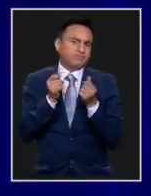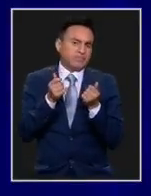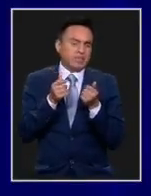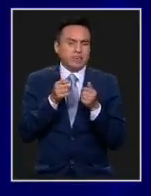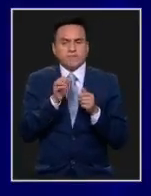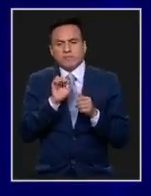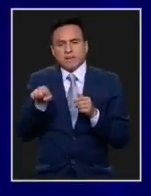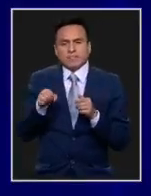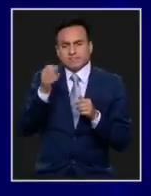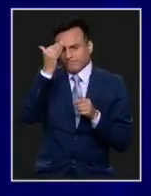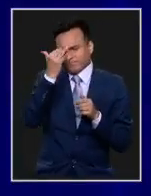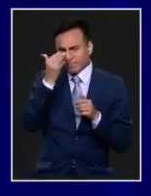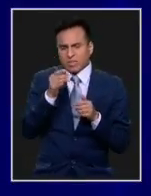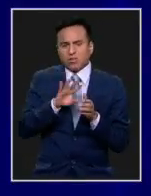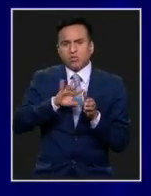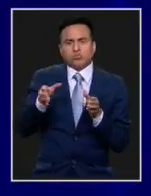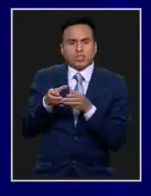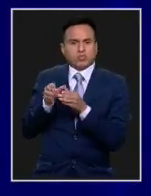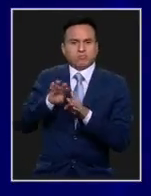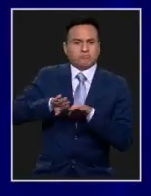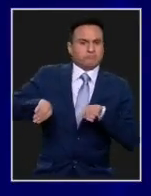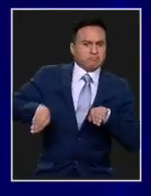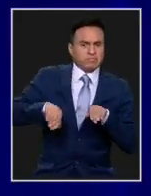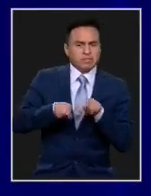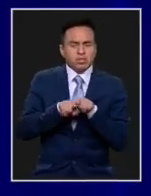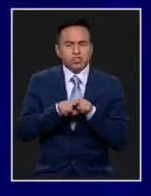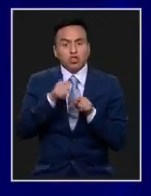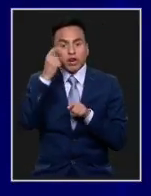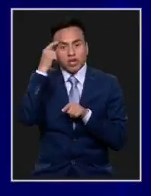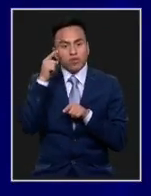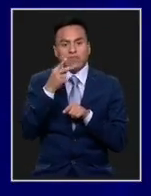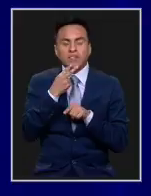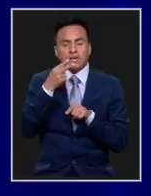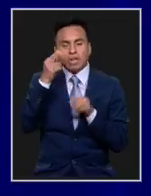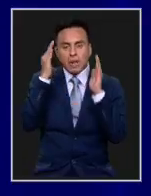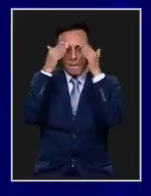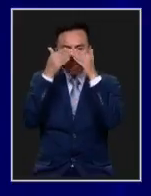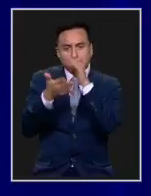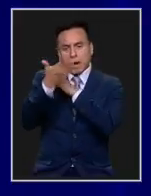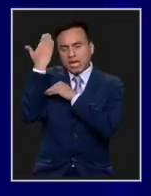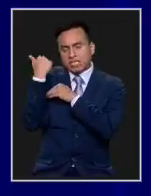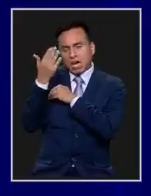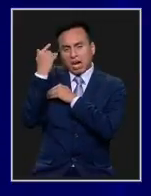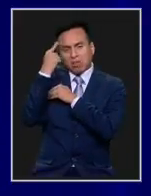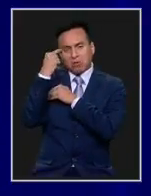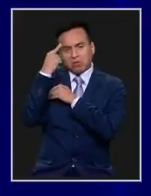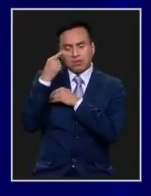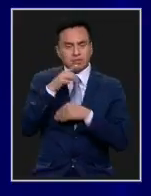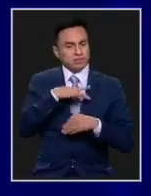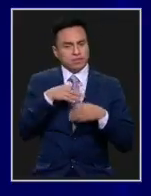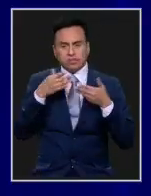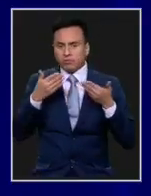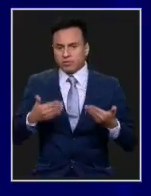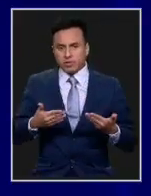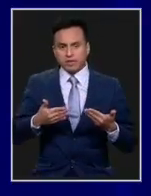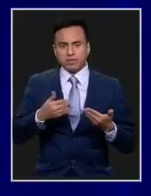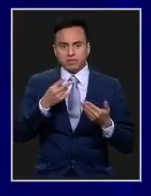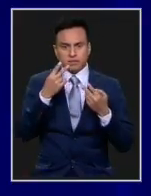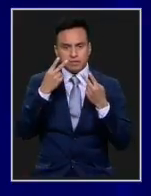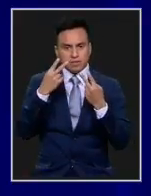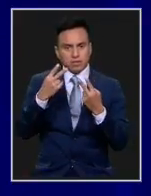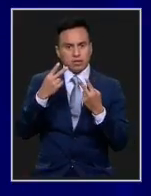desmarcarse de su sector que responde eso yo creo que son aquellos que viven en el pasado y que no se dan cuenta que 10 chile tiene que quebrar